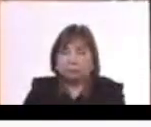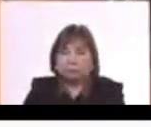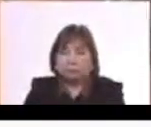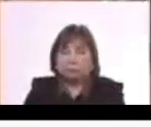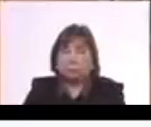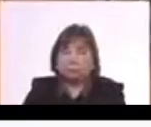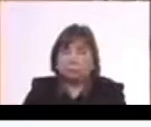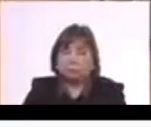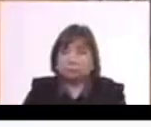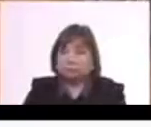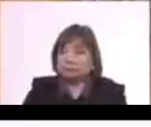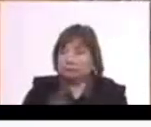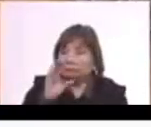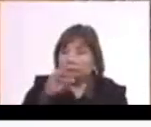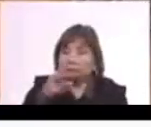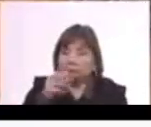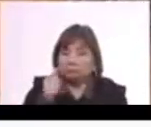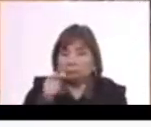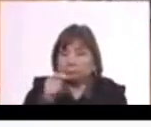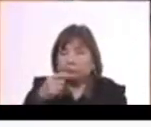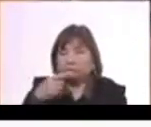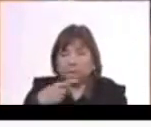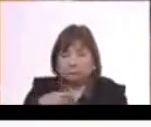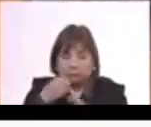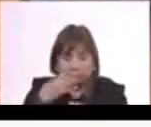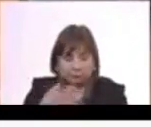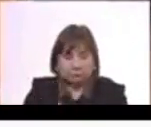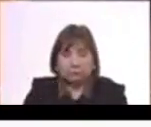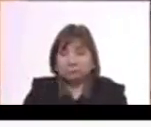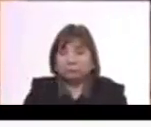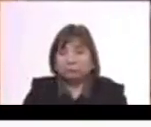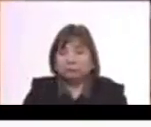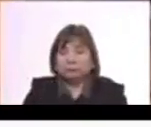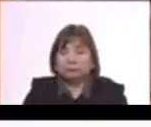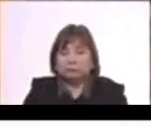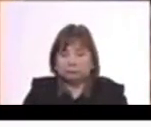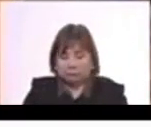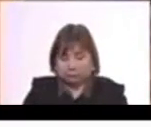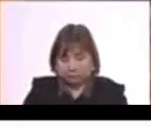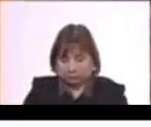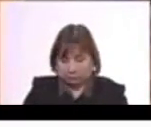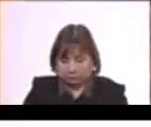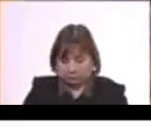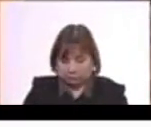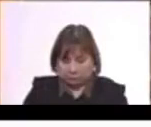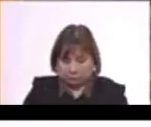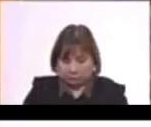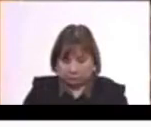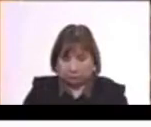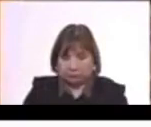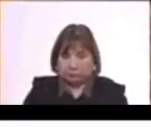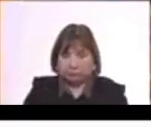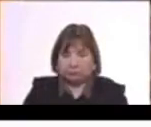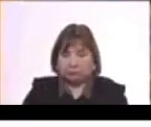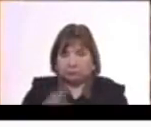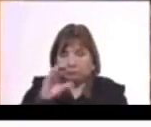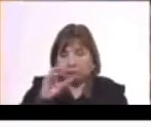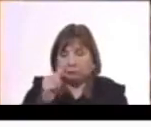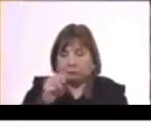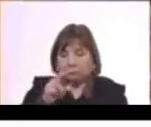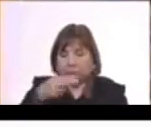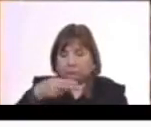Portero López, a favor en el chat, señor presidente. Tendré en cuenta, secretario. Gracias, presidente. Salguana